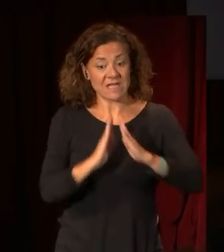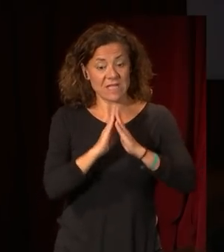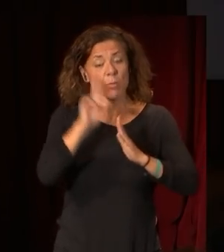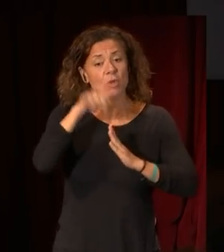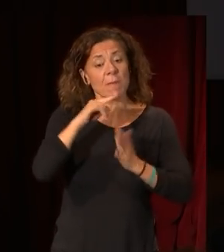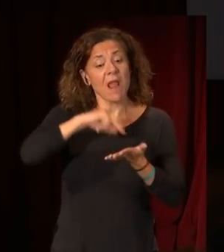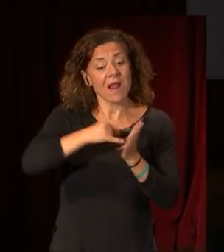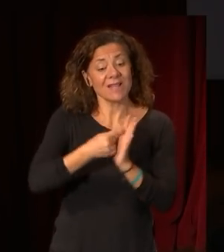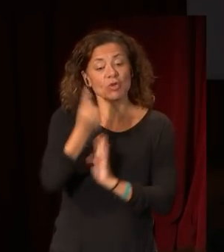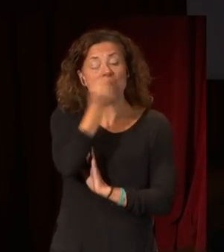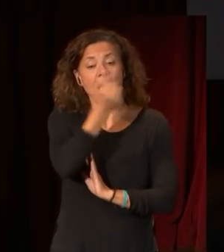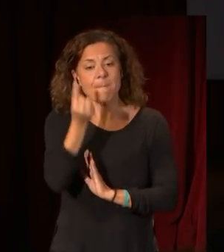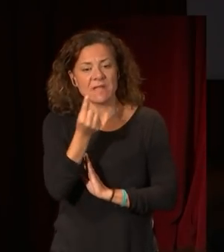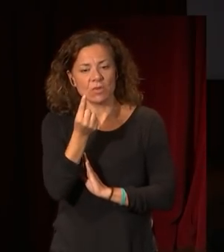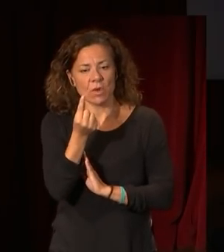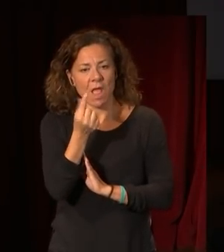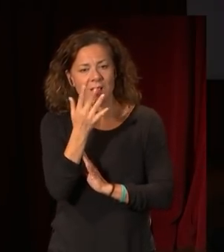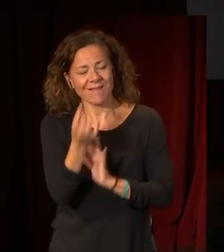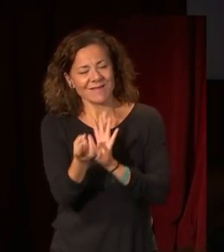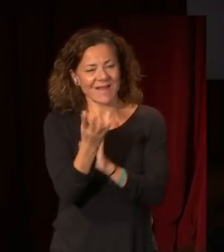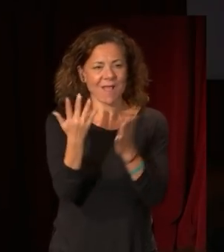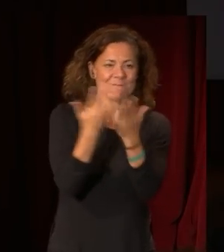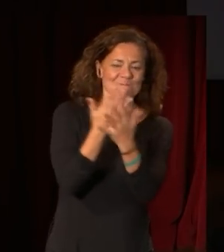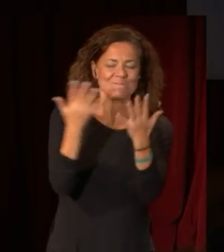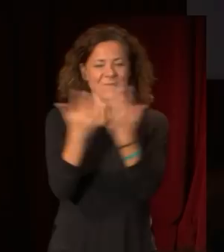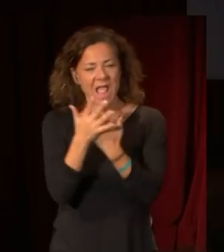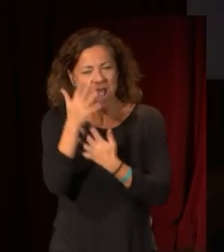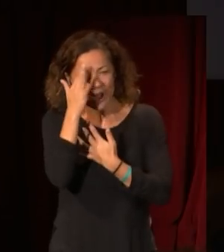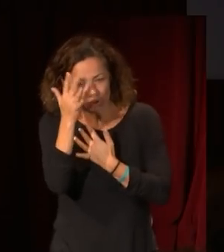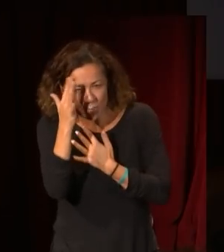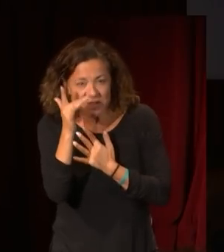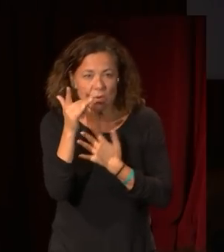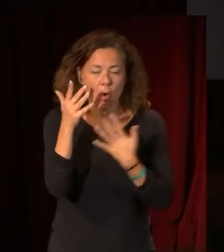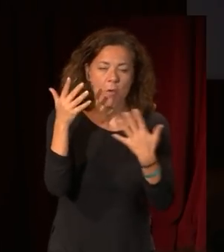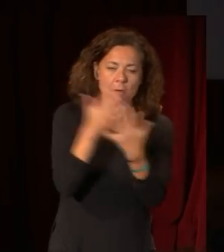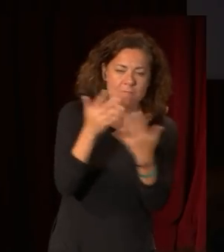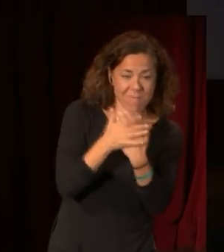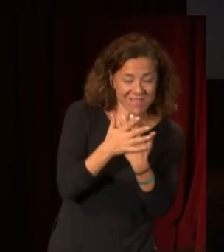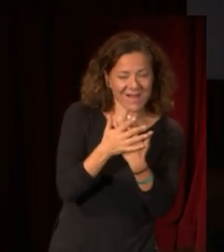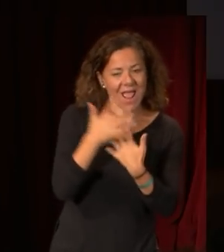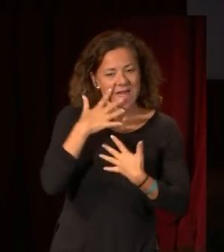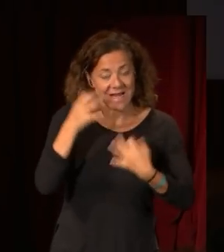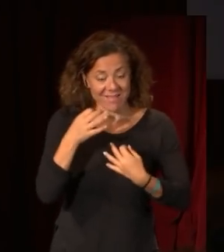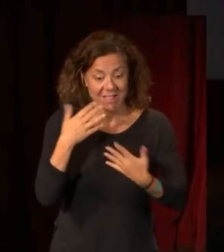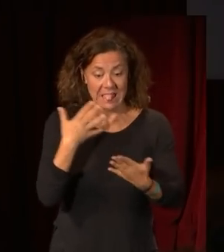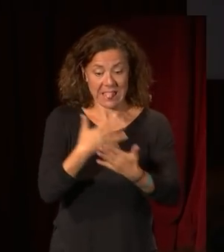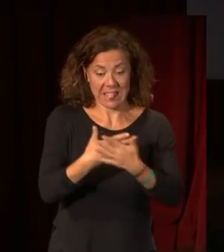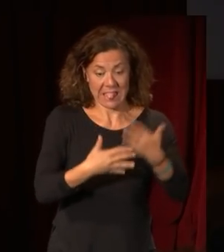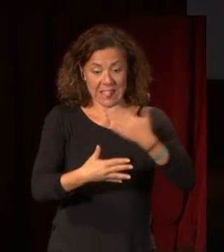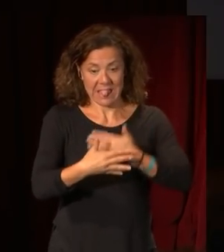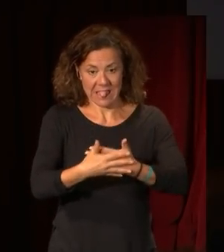pintada que crea este juego de ilusionismo y realidad esta yuxtaposición entre el ilusionismo en realidad